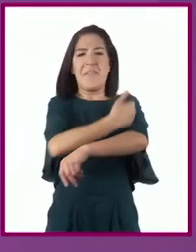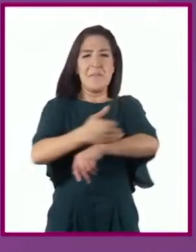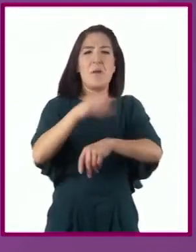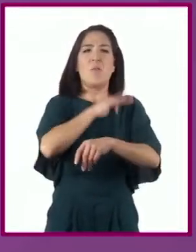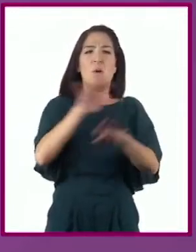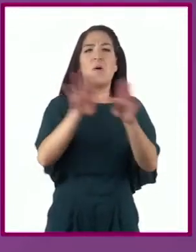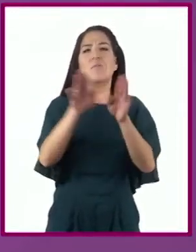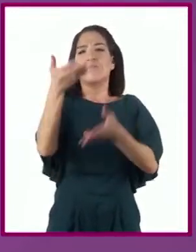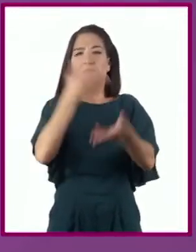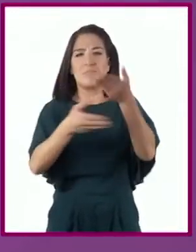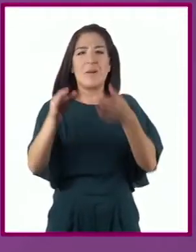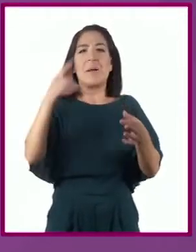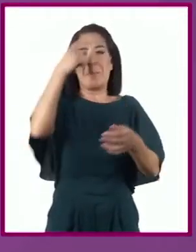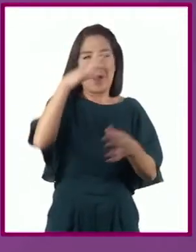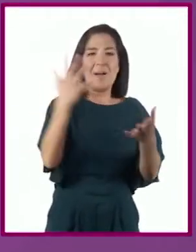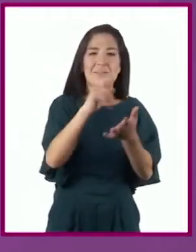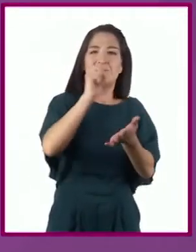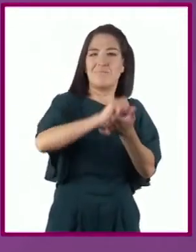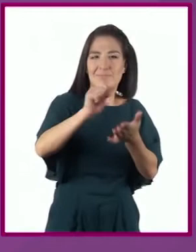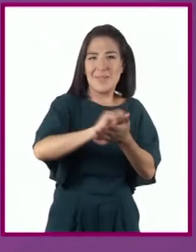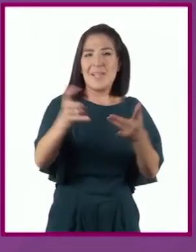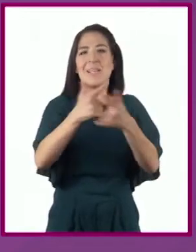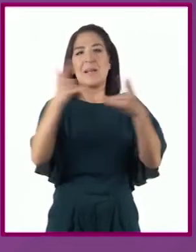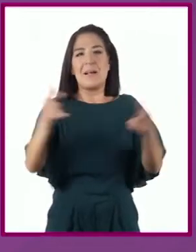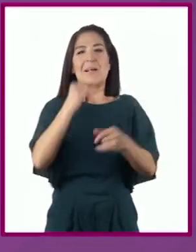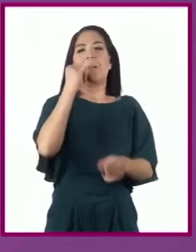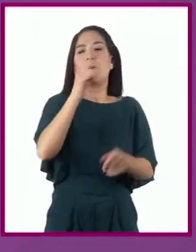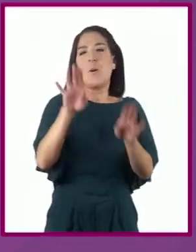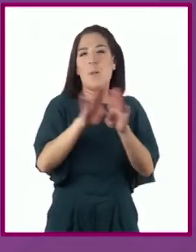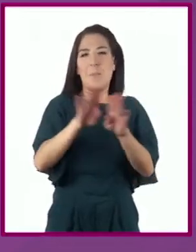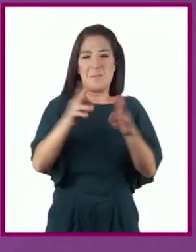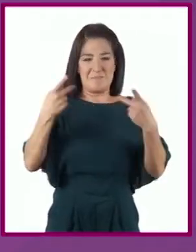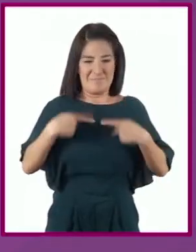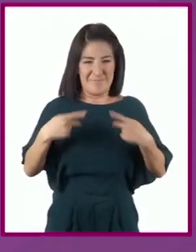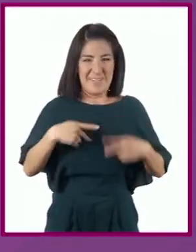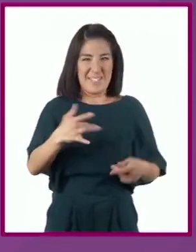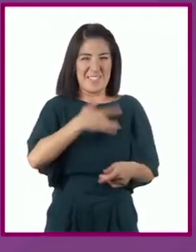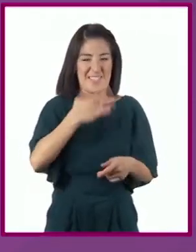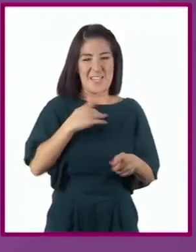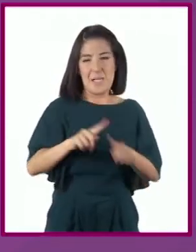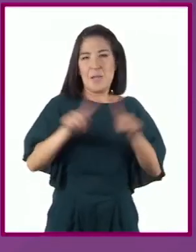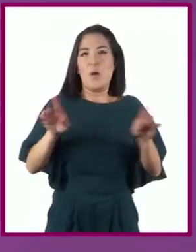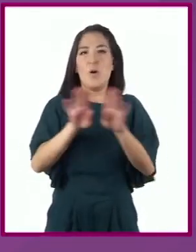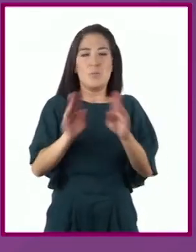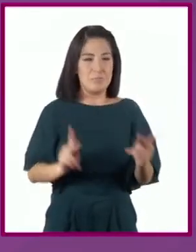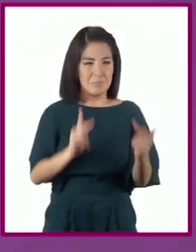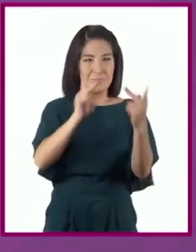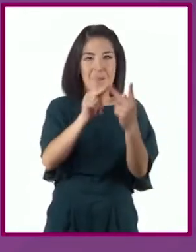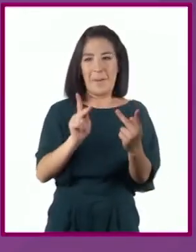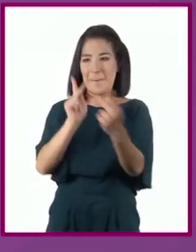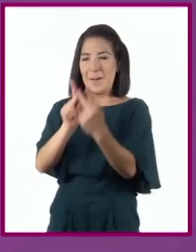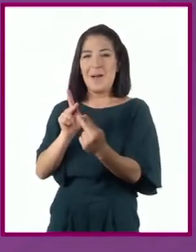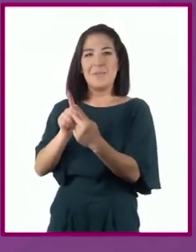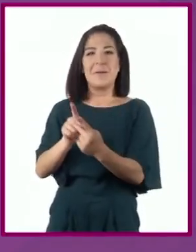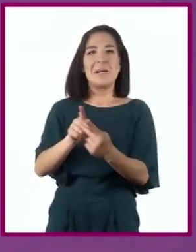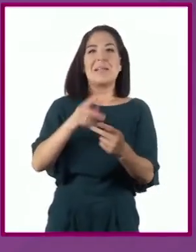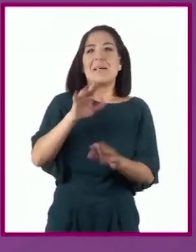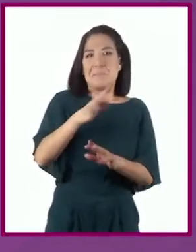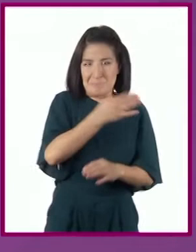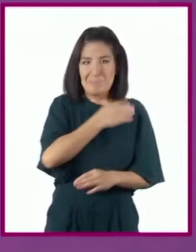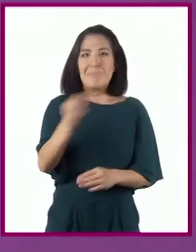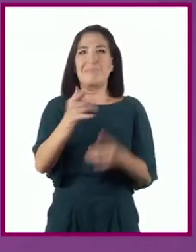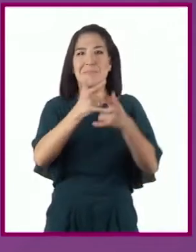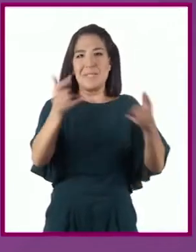busquen que cada uno lo haga desde un personaje distinto. Al compararlas, verán que todas las versiones son